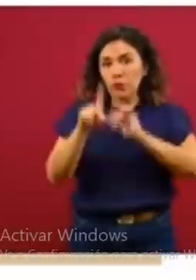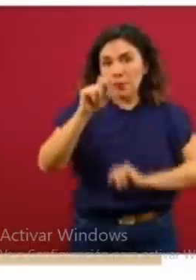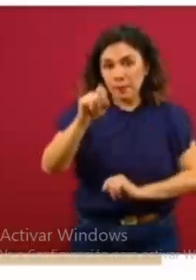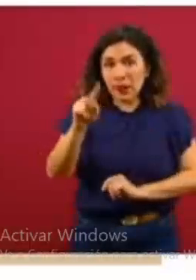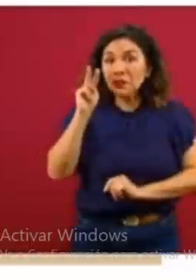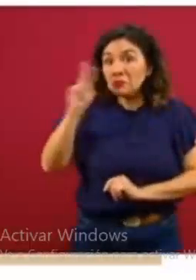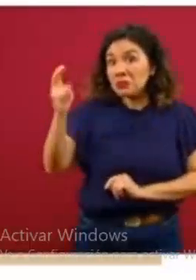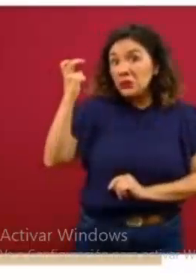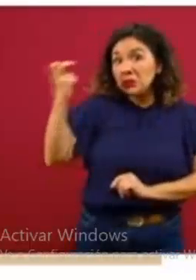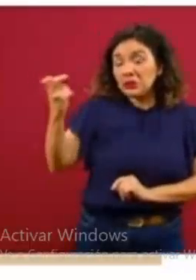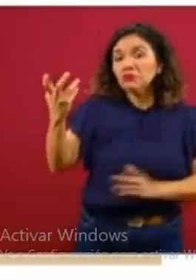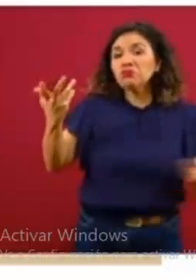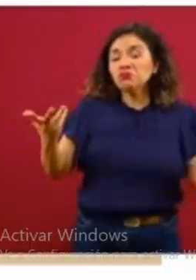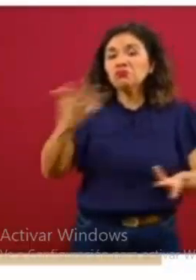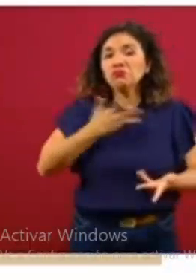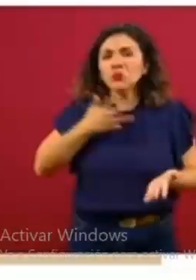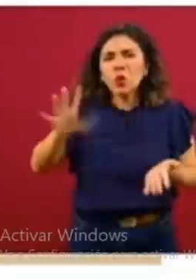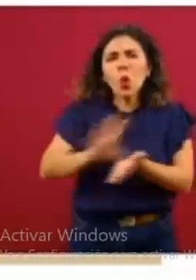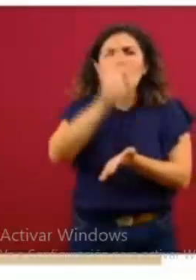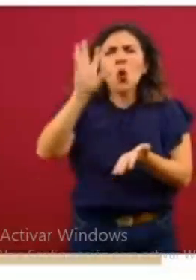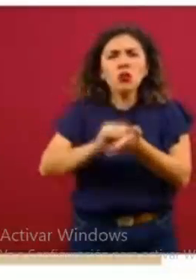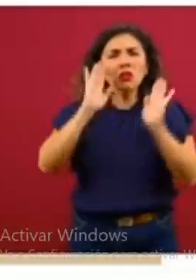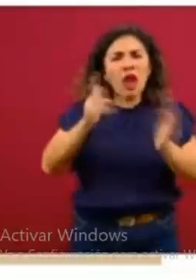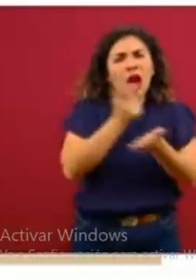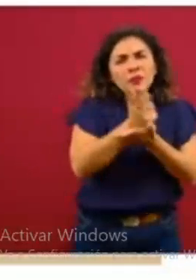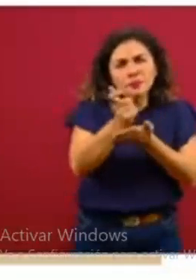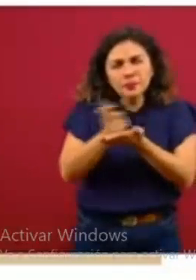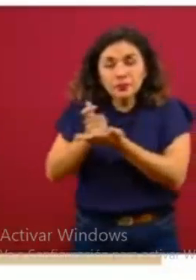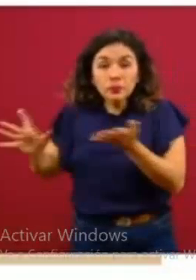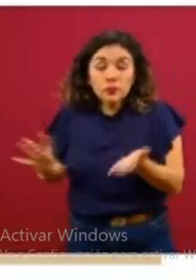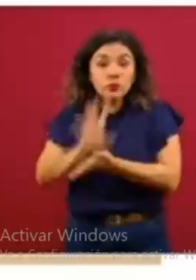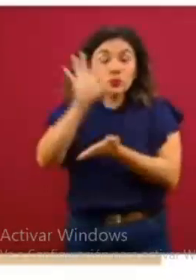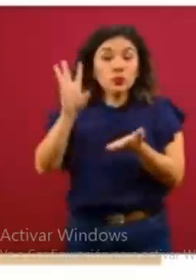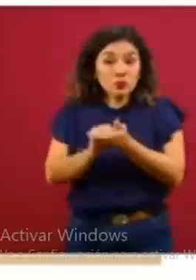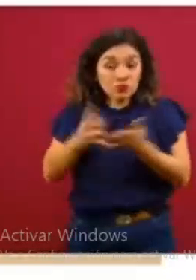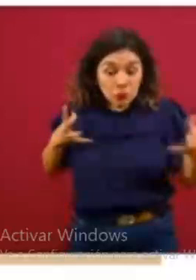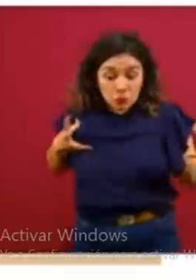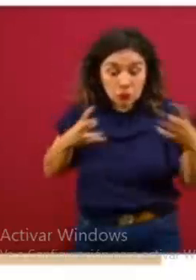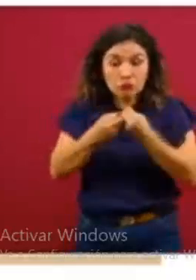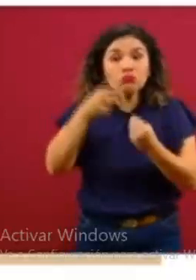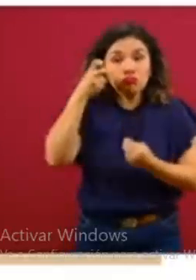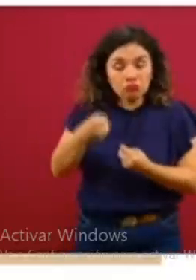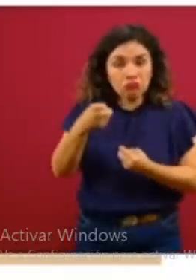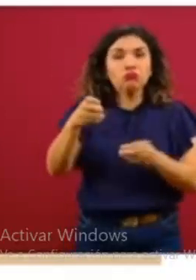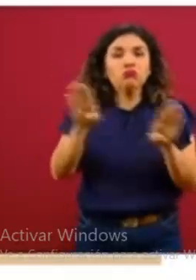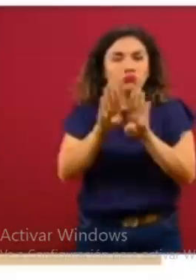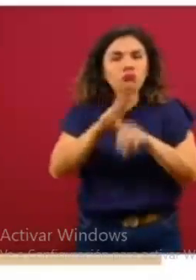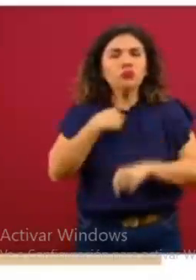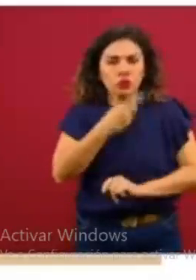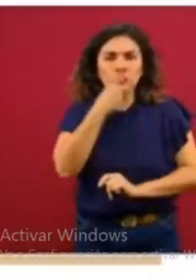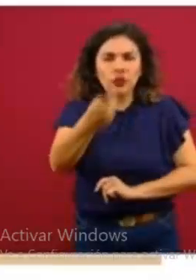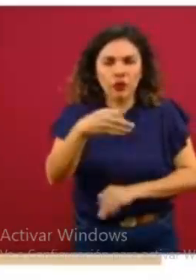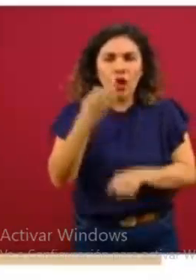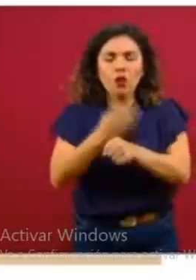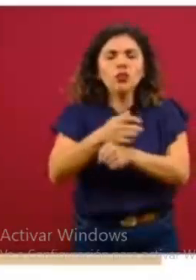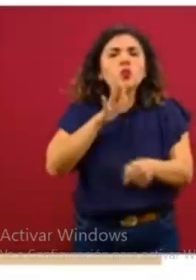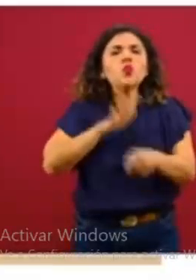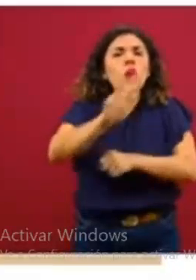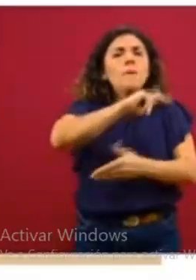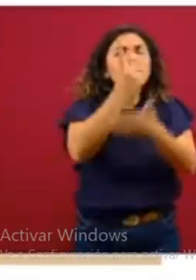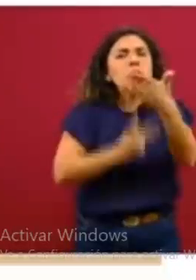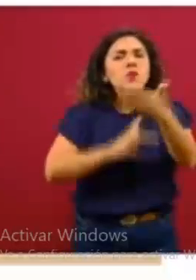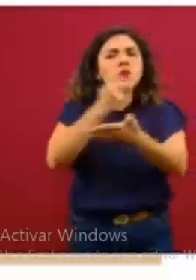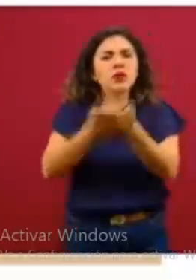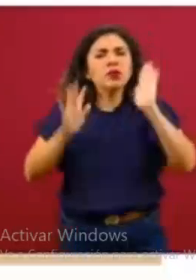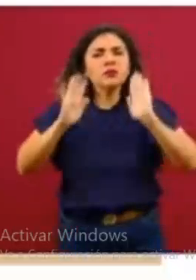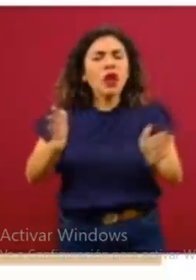estamos viendo que el total dispersado acumulado, y esto es porque ahorita vamos a comentar en qué programas se han